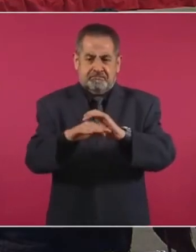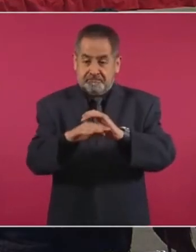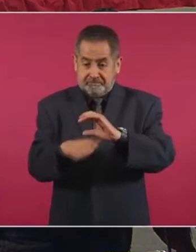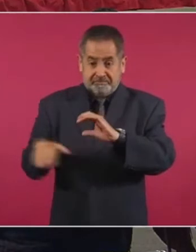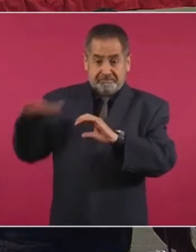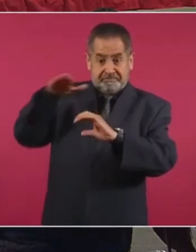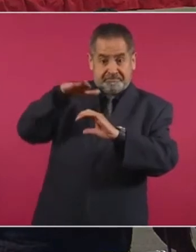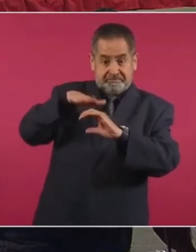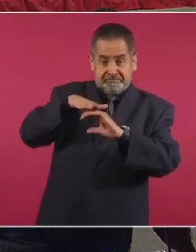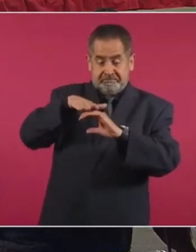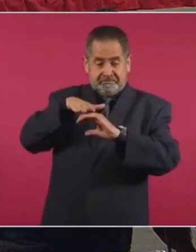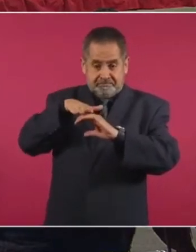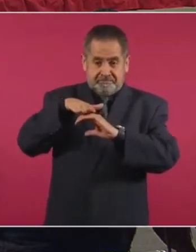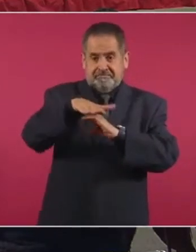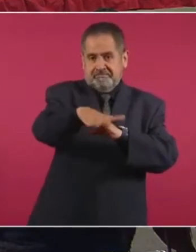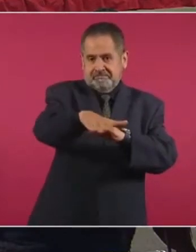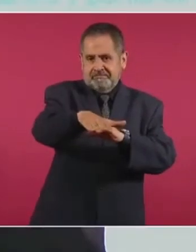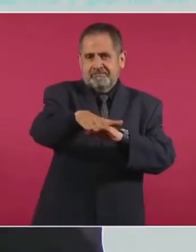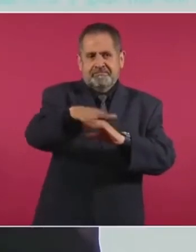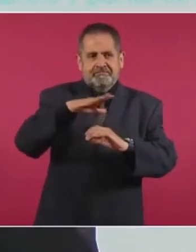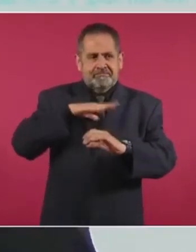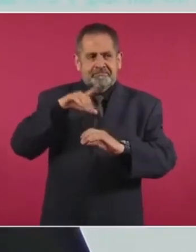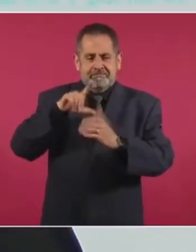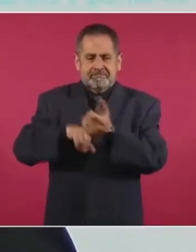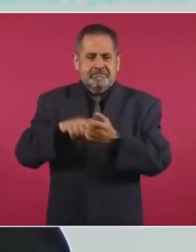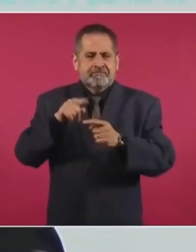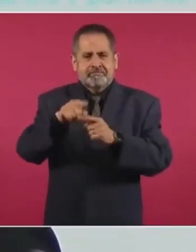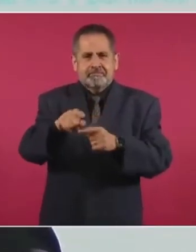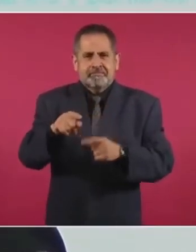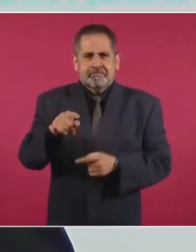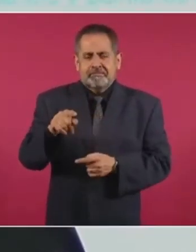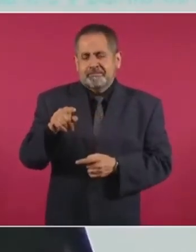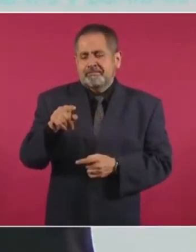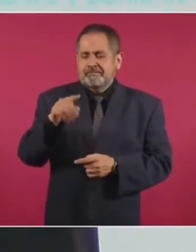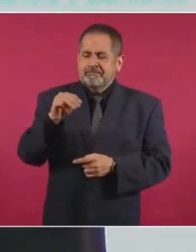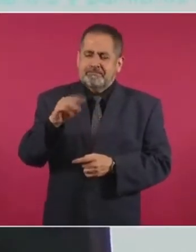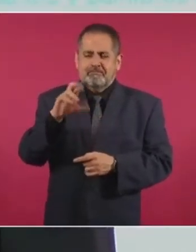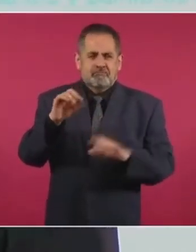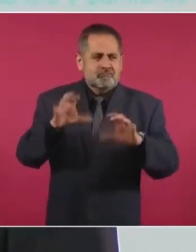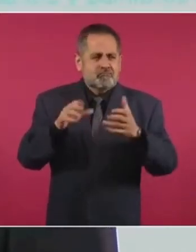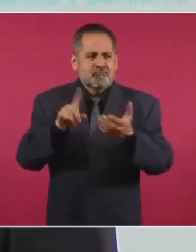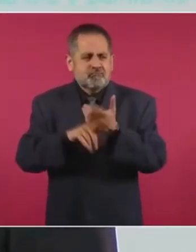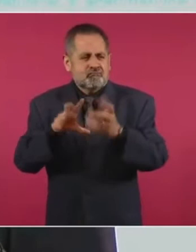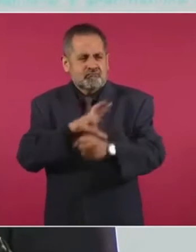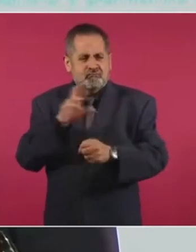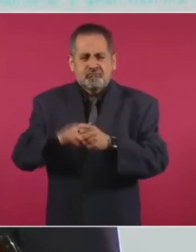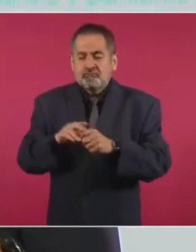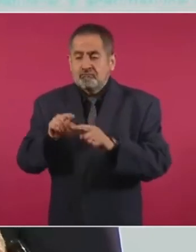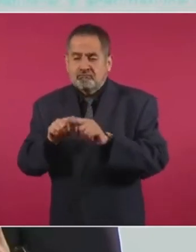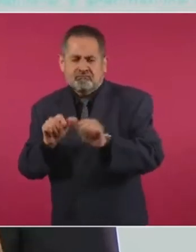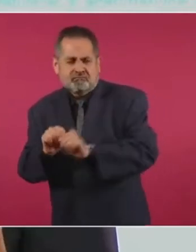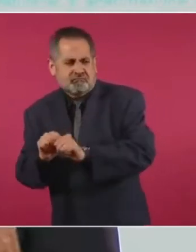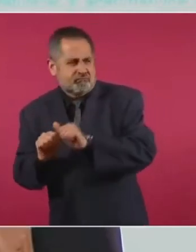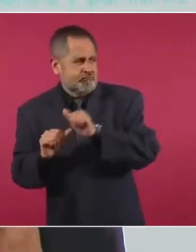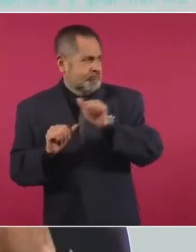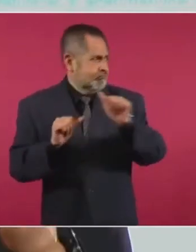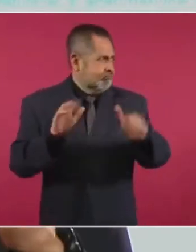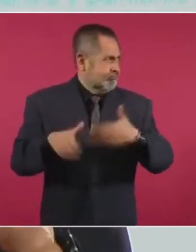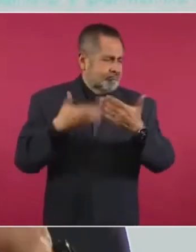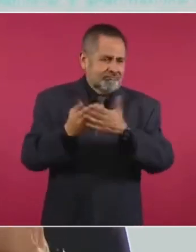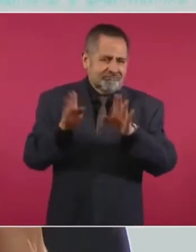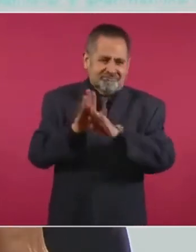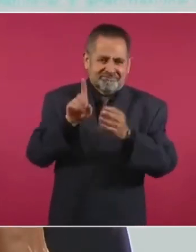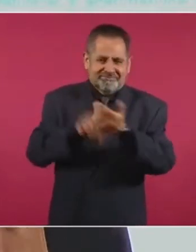Remedios se construyó esta ampliación del macrolibramiento mexiquense que conecta lo que es la autopista